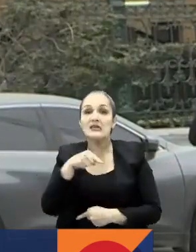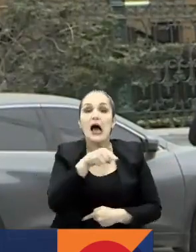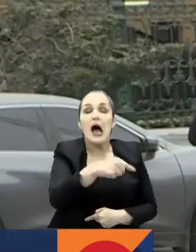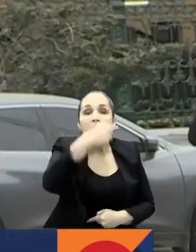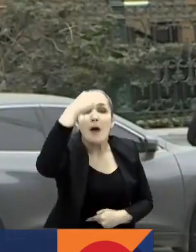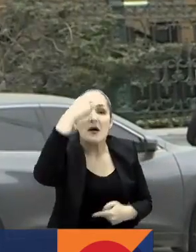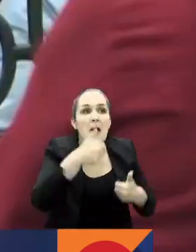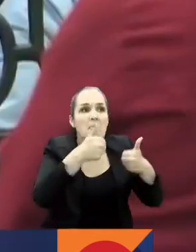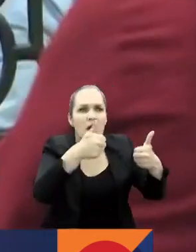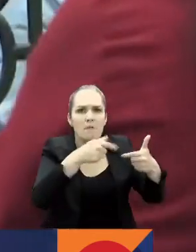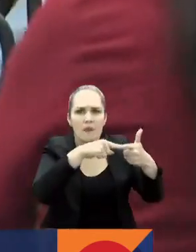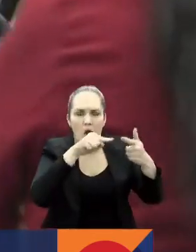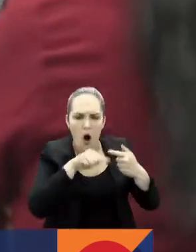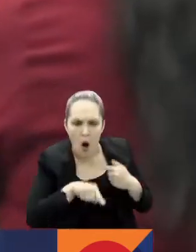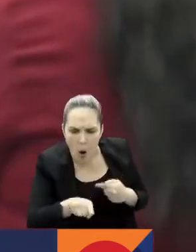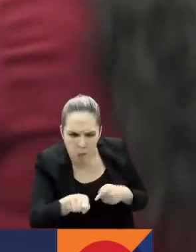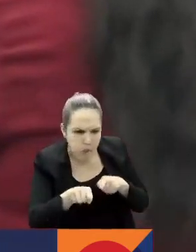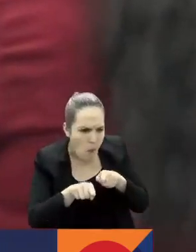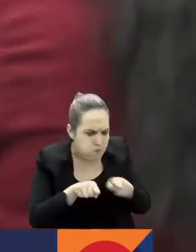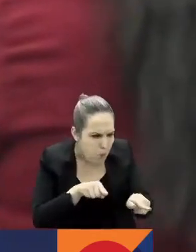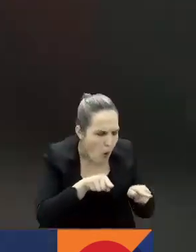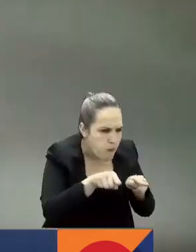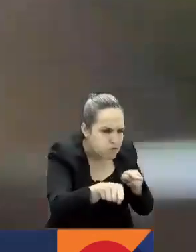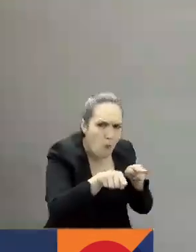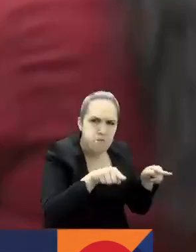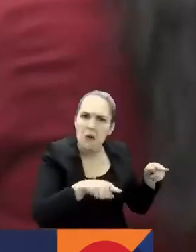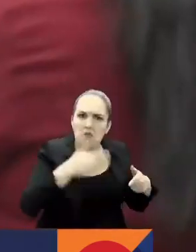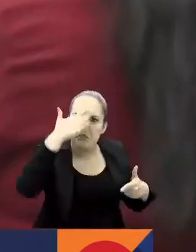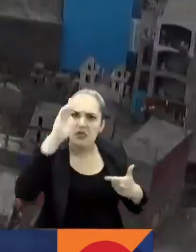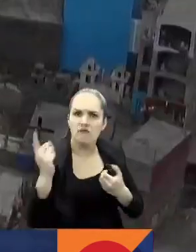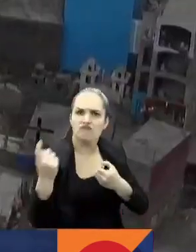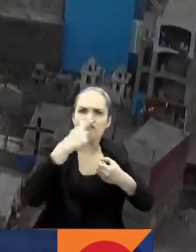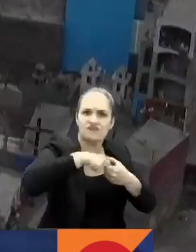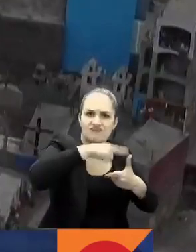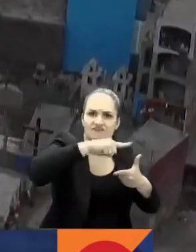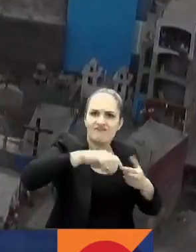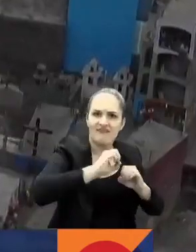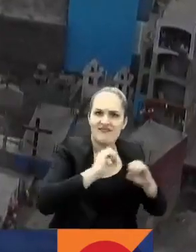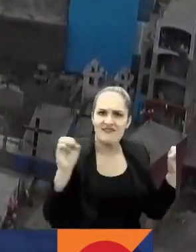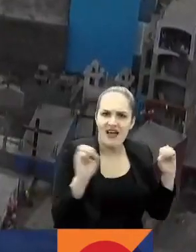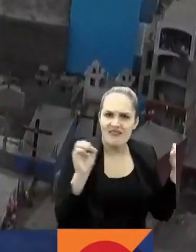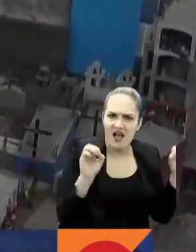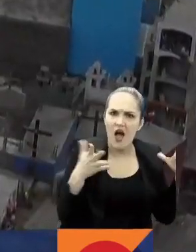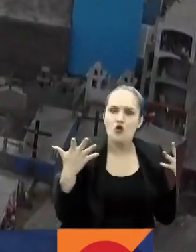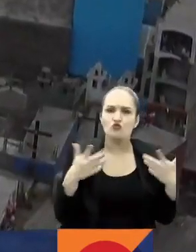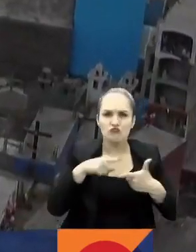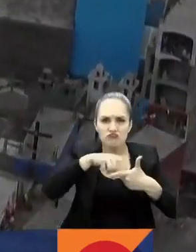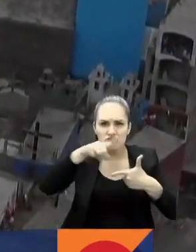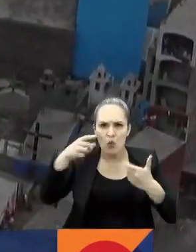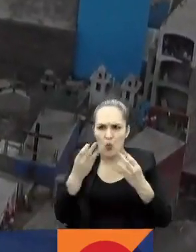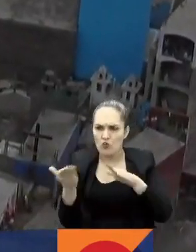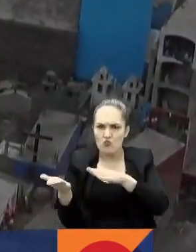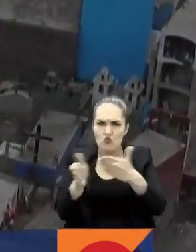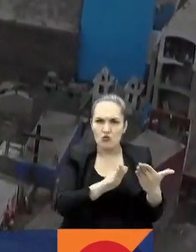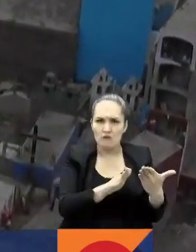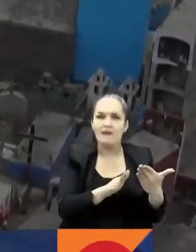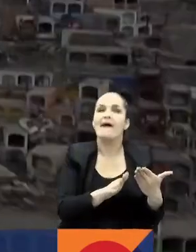introdujo casos probables de nexo epidemiológico con contagios confirmados en la métrica de los decesos. Por eso el